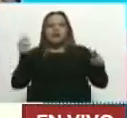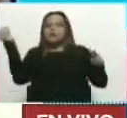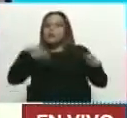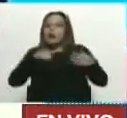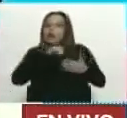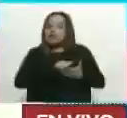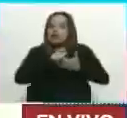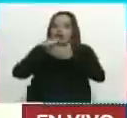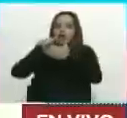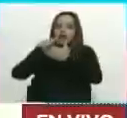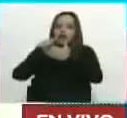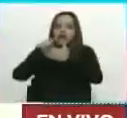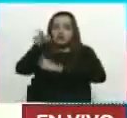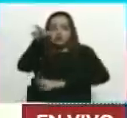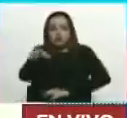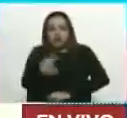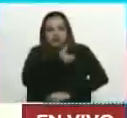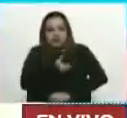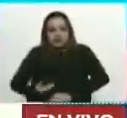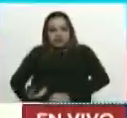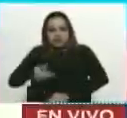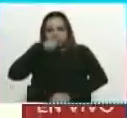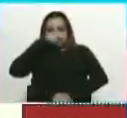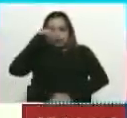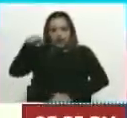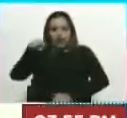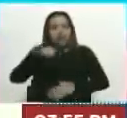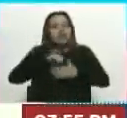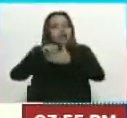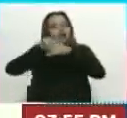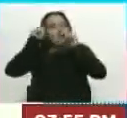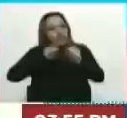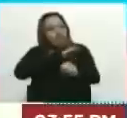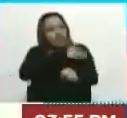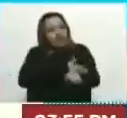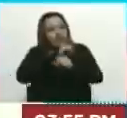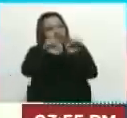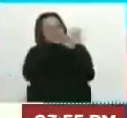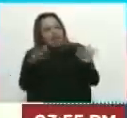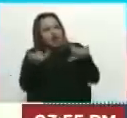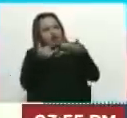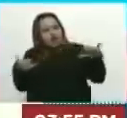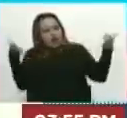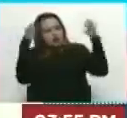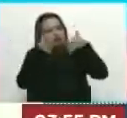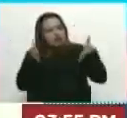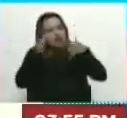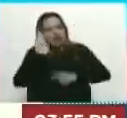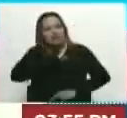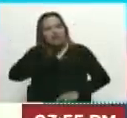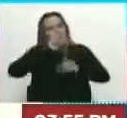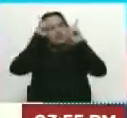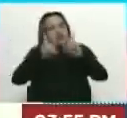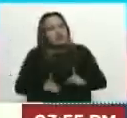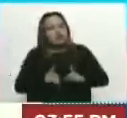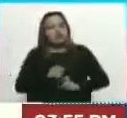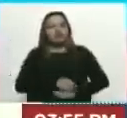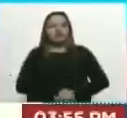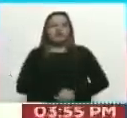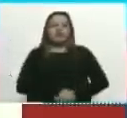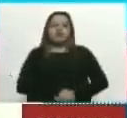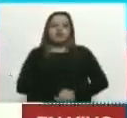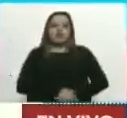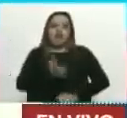liderazgo del presidente Nicolás Maduro, un liderazgo fuerte, definido, delineado, autodeterminado, eso